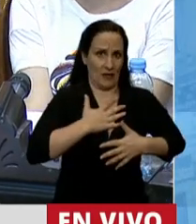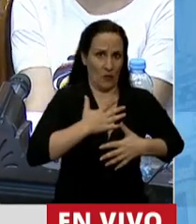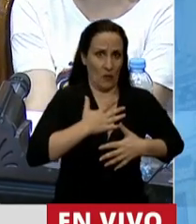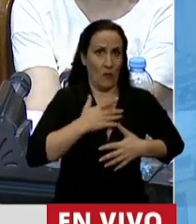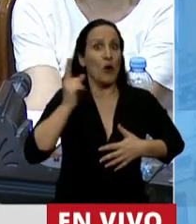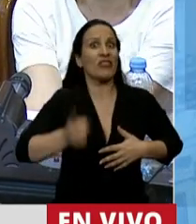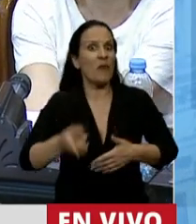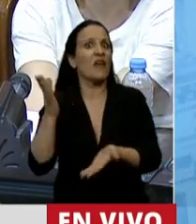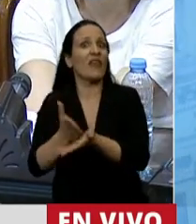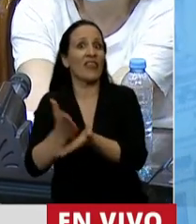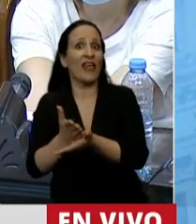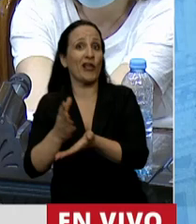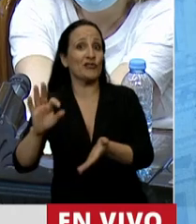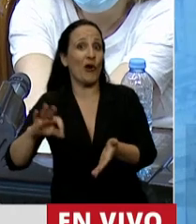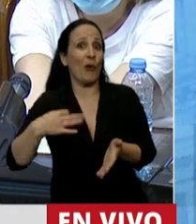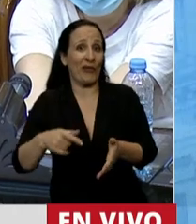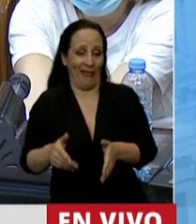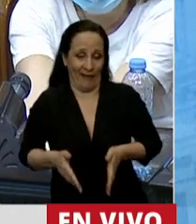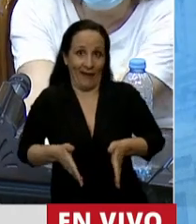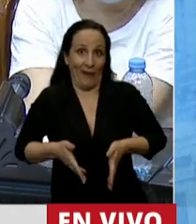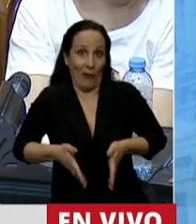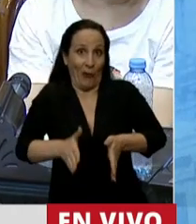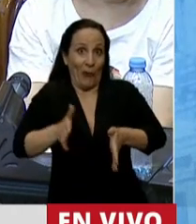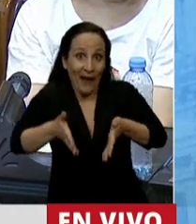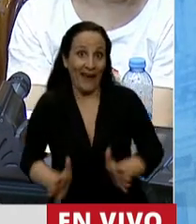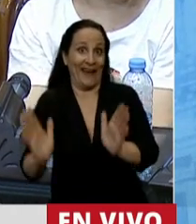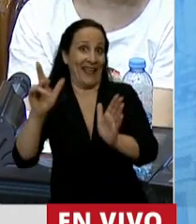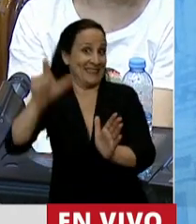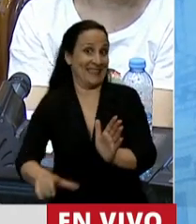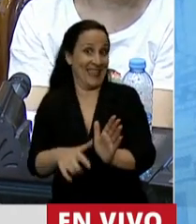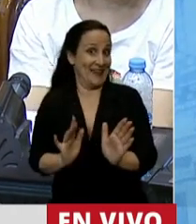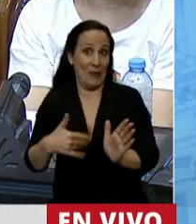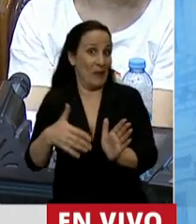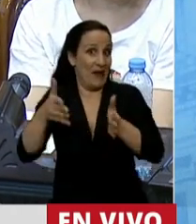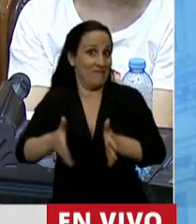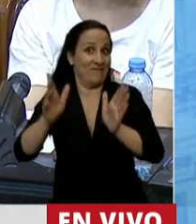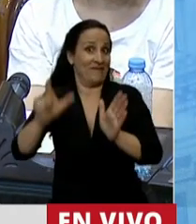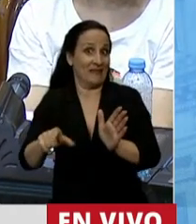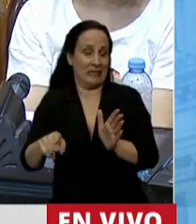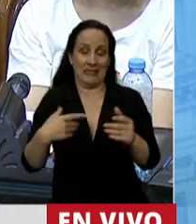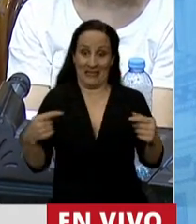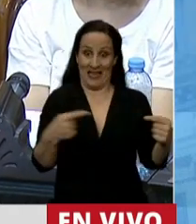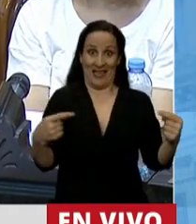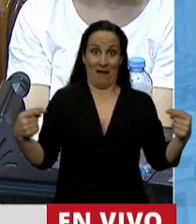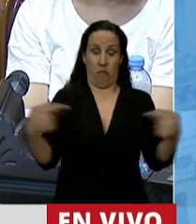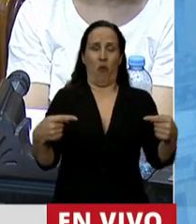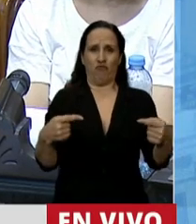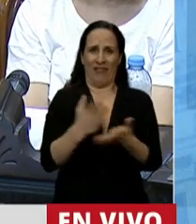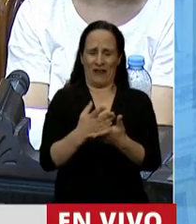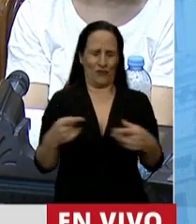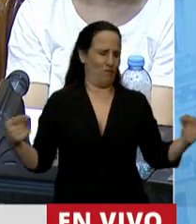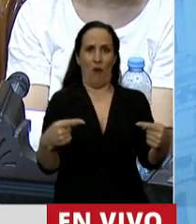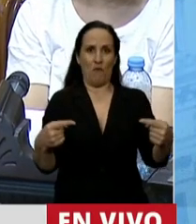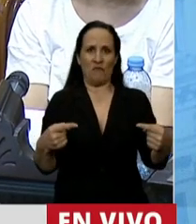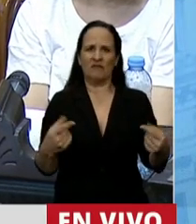pero también el derecho a la vida de la persona por nacer, y no lo estamos considerando. Frente a un choque de derechos, nosotros